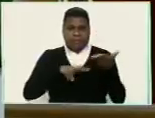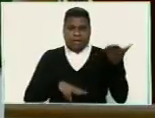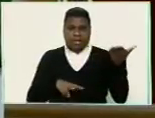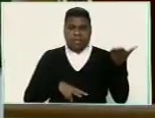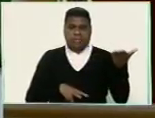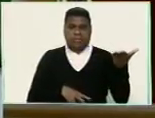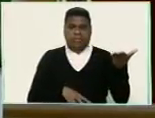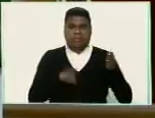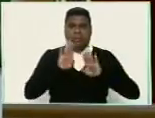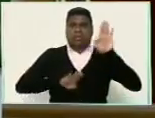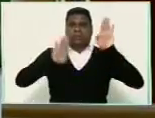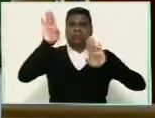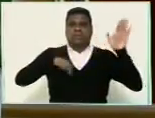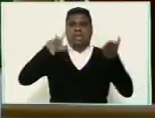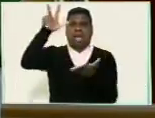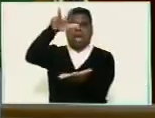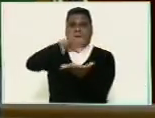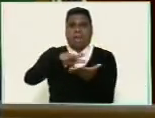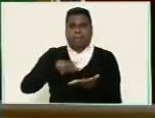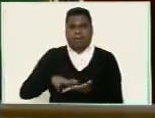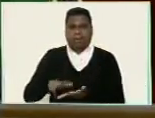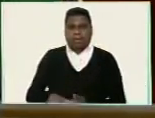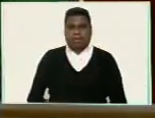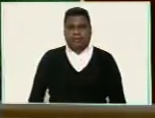secretaría, aprobado.